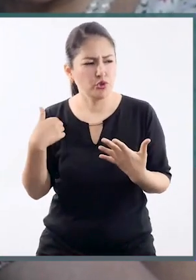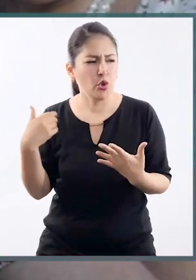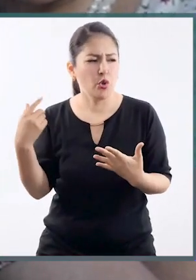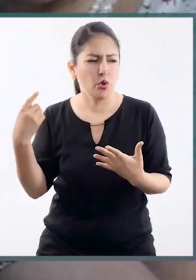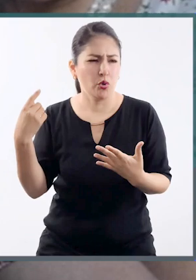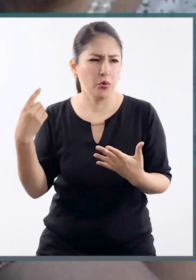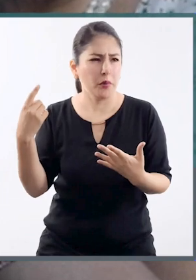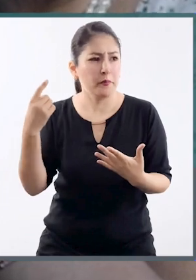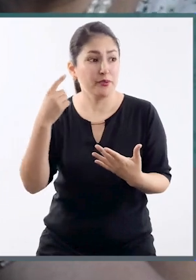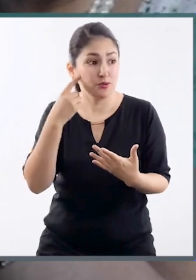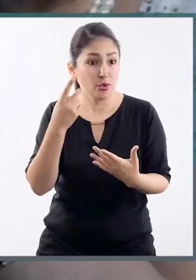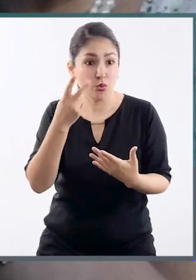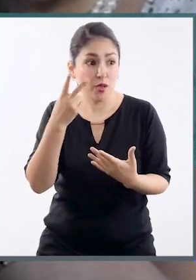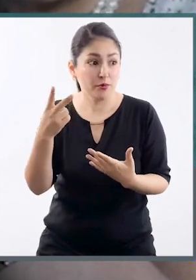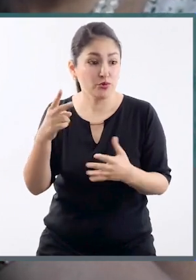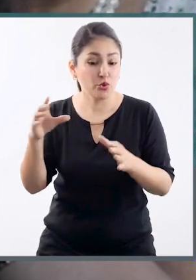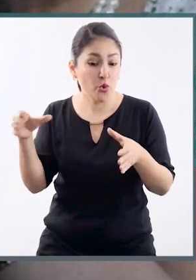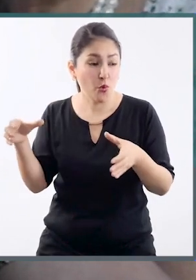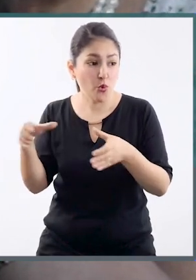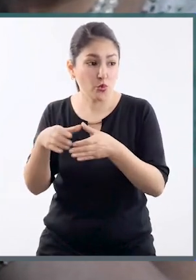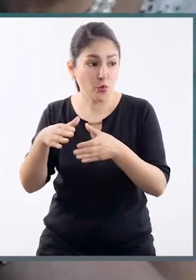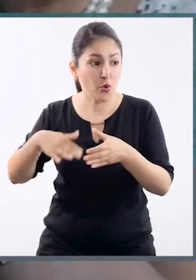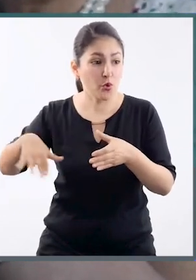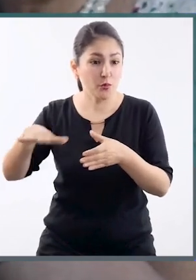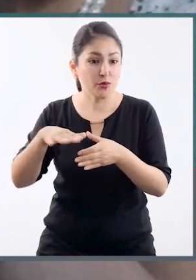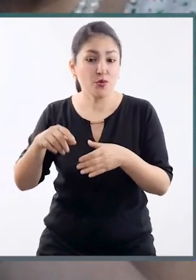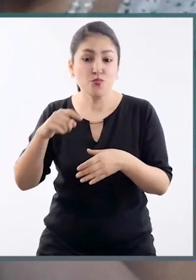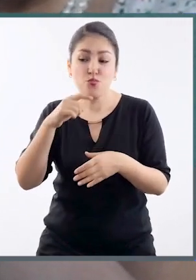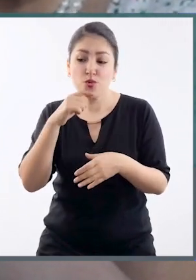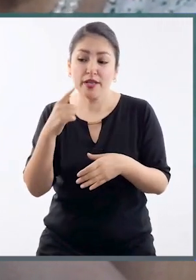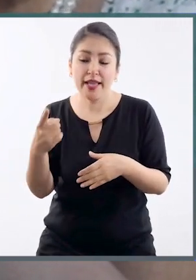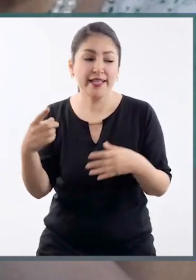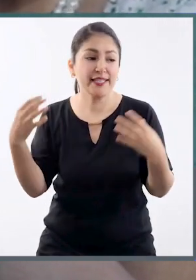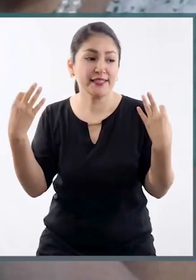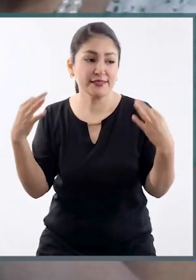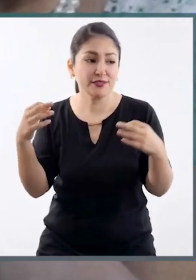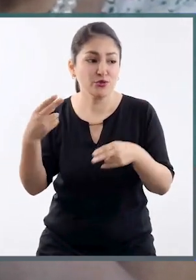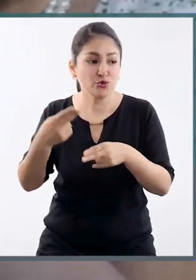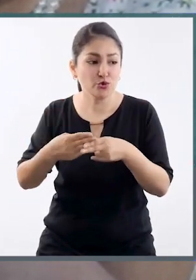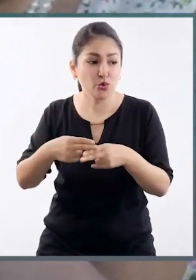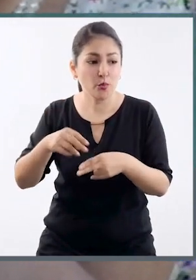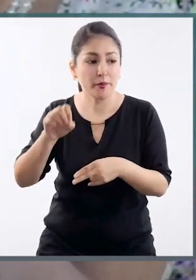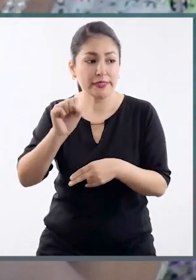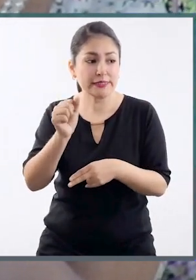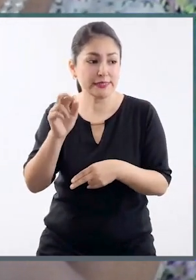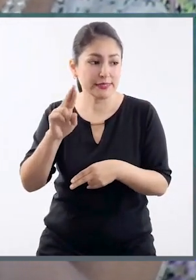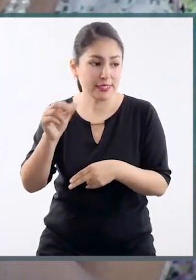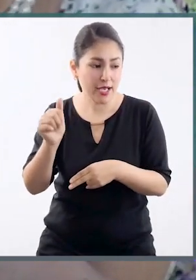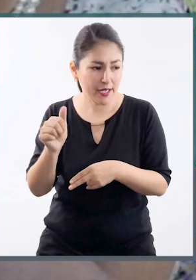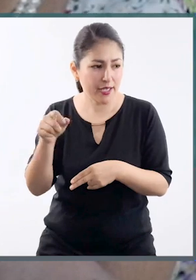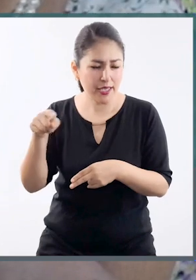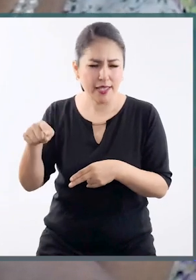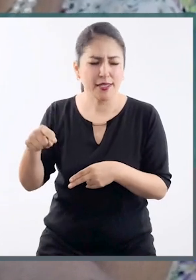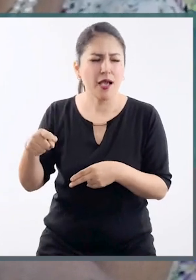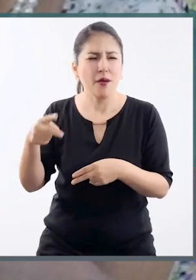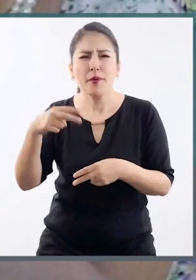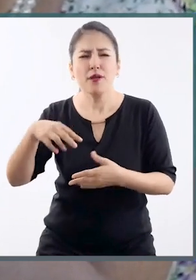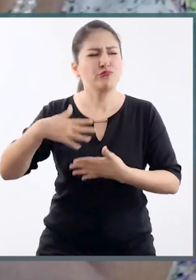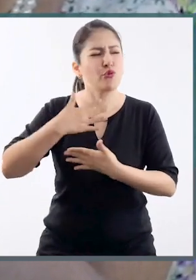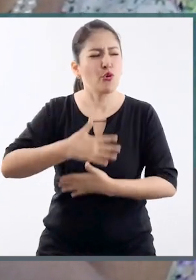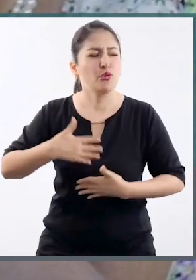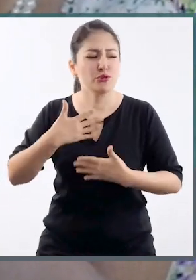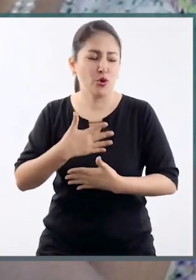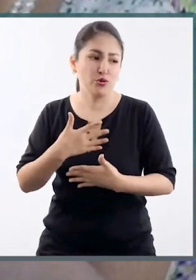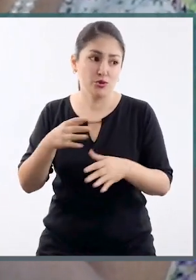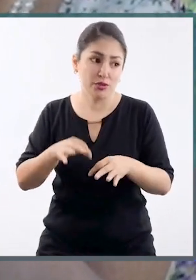Siempre, como dice el mismo barrio de Zaragoza, donde que había una señorita que se llamaba Sara y que le gustaba